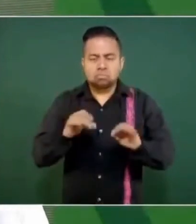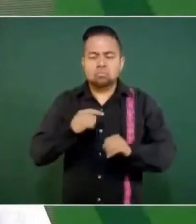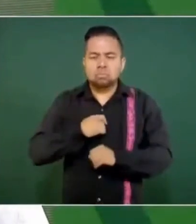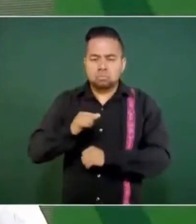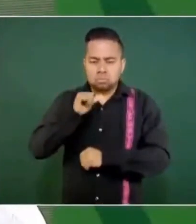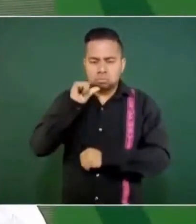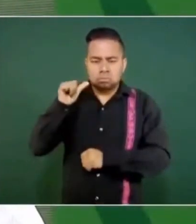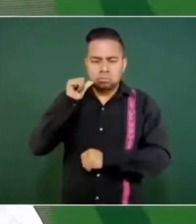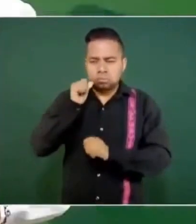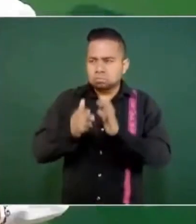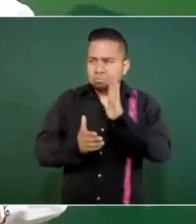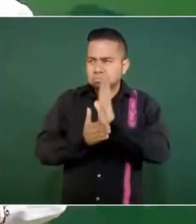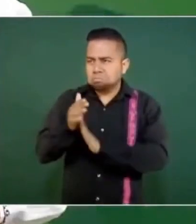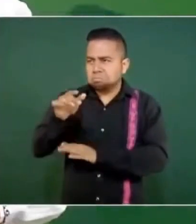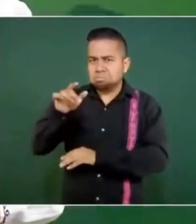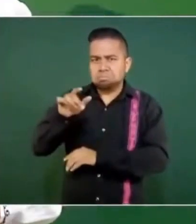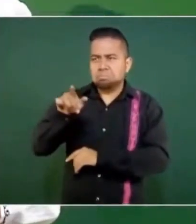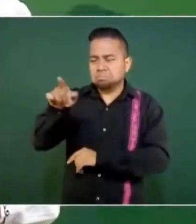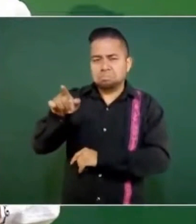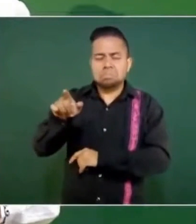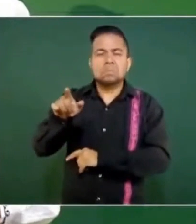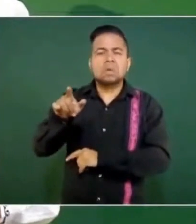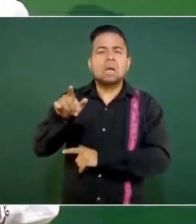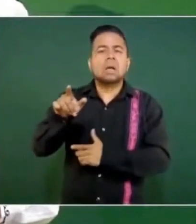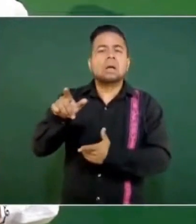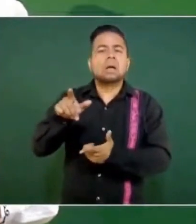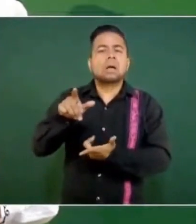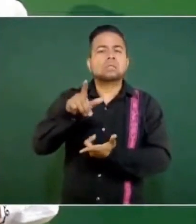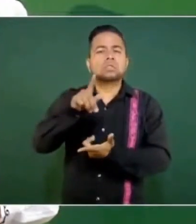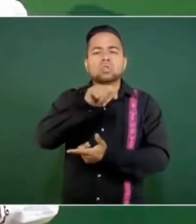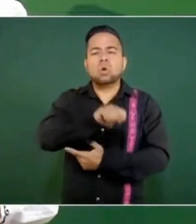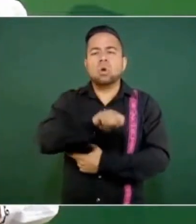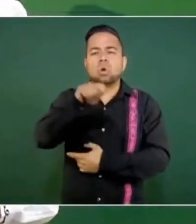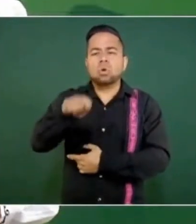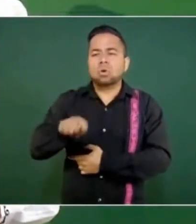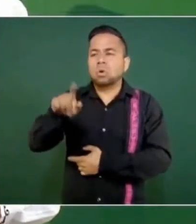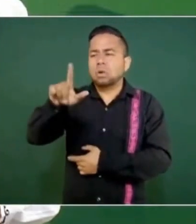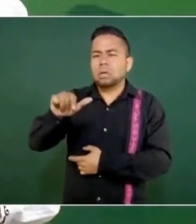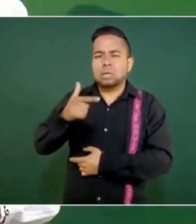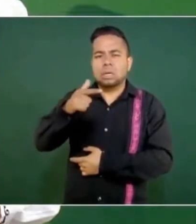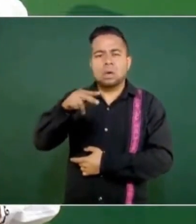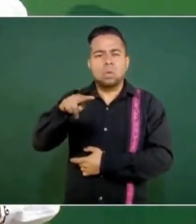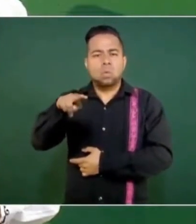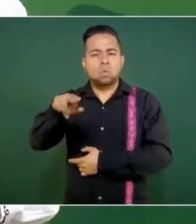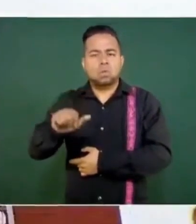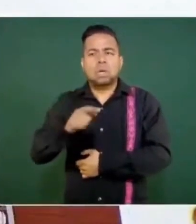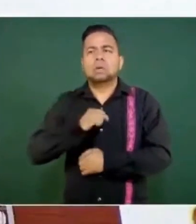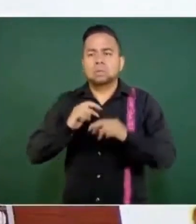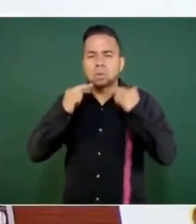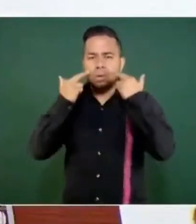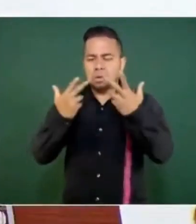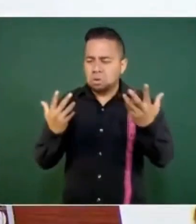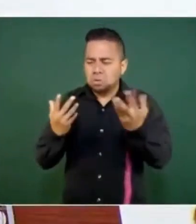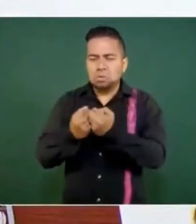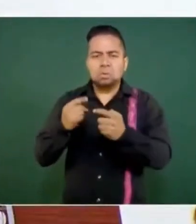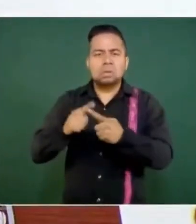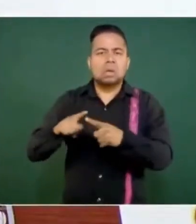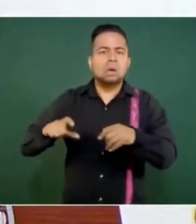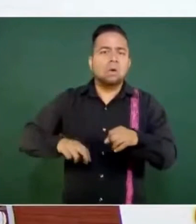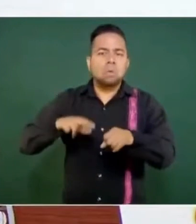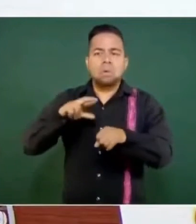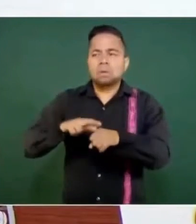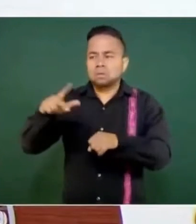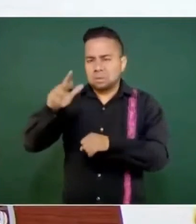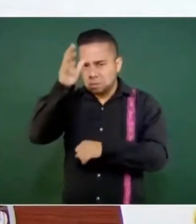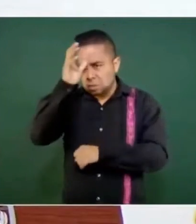a La Laguna, a Torreón, tuve reunión pues con el gobernador de Coahuila,